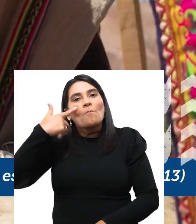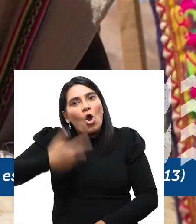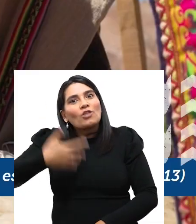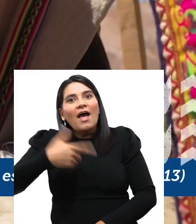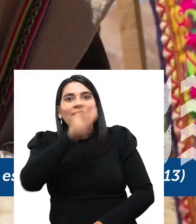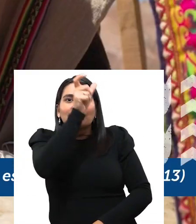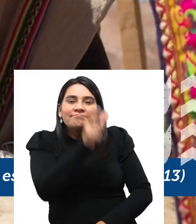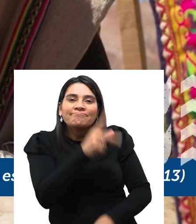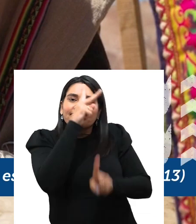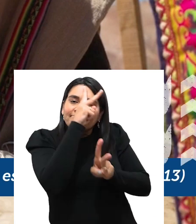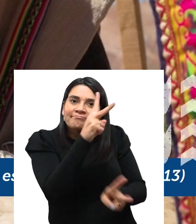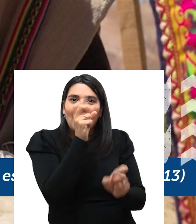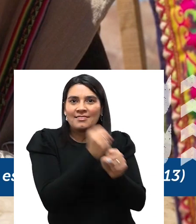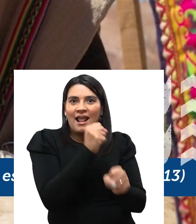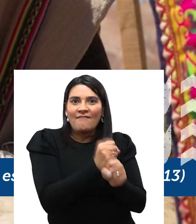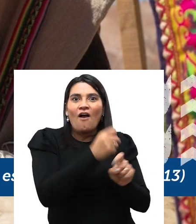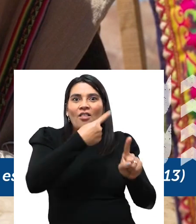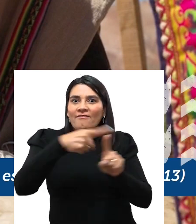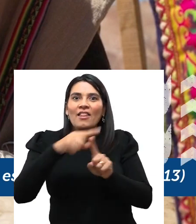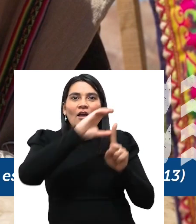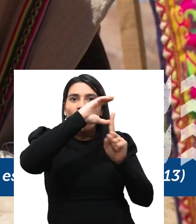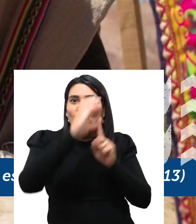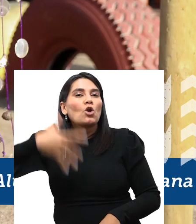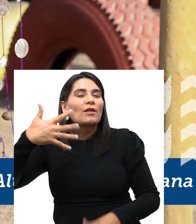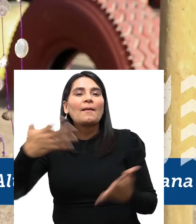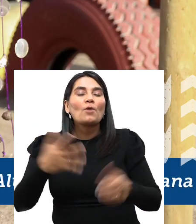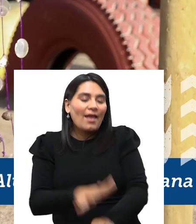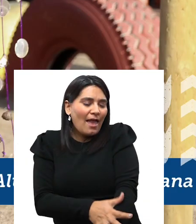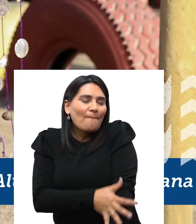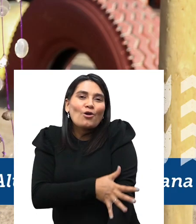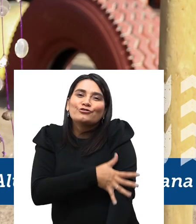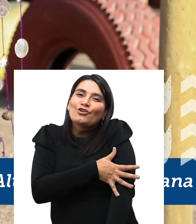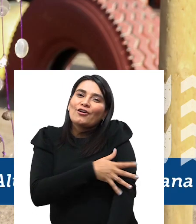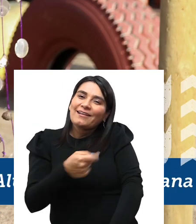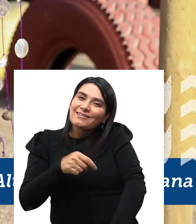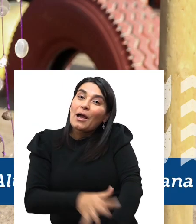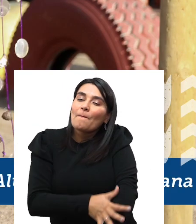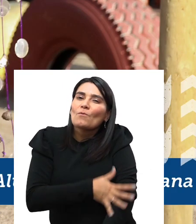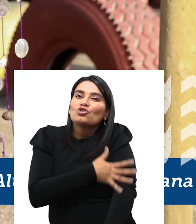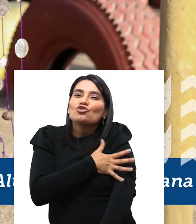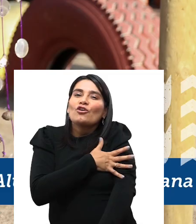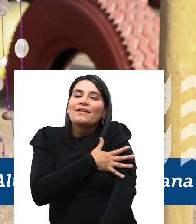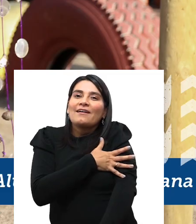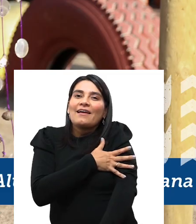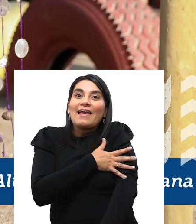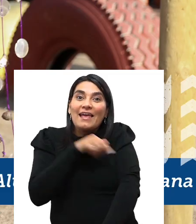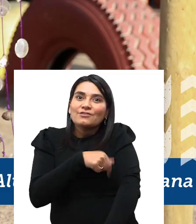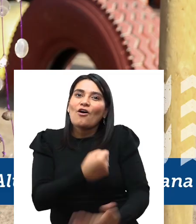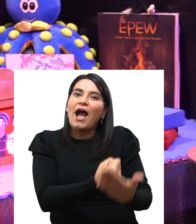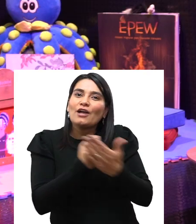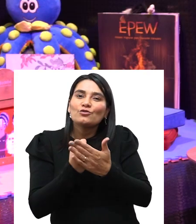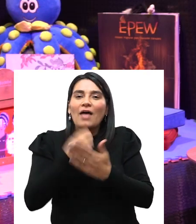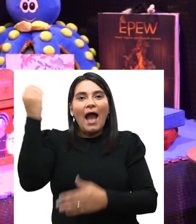de reconocer el trabajo intercultural de la Junji en todo Chile. Las emociones están a la base del aprendizaje. Y